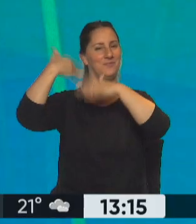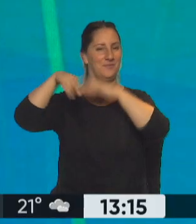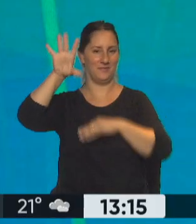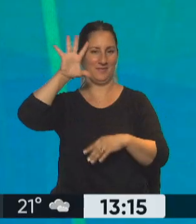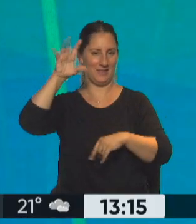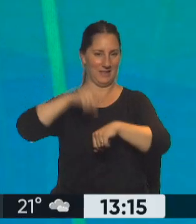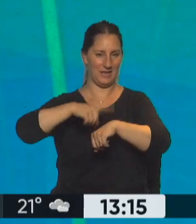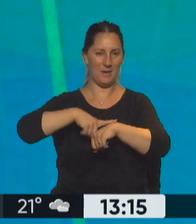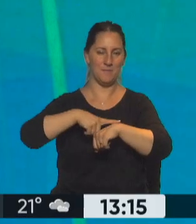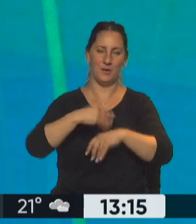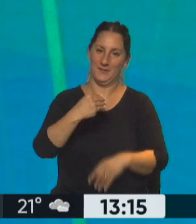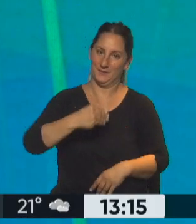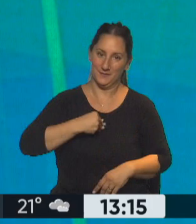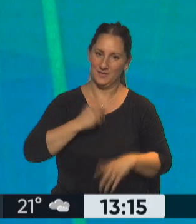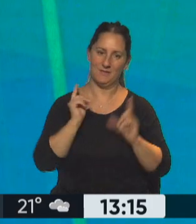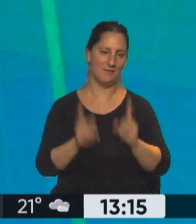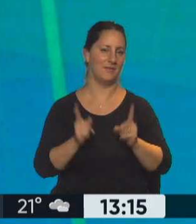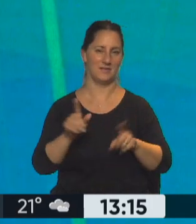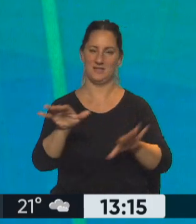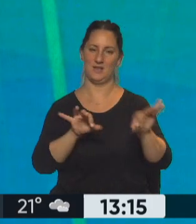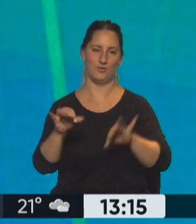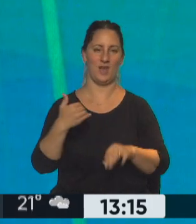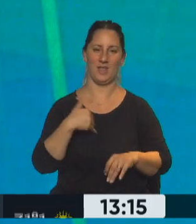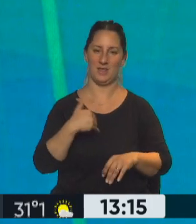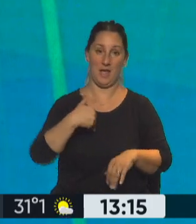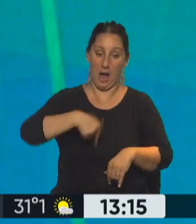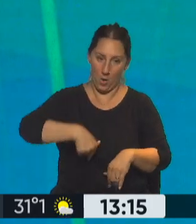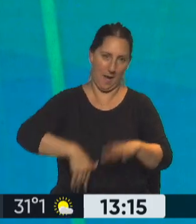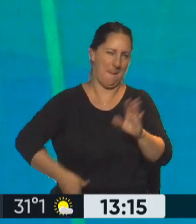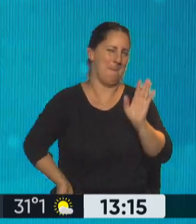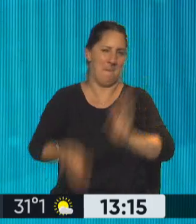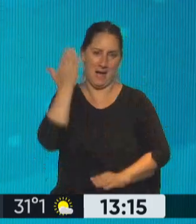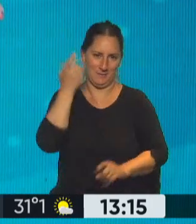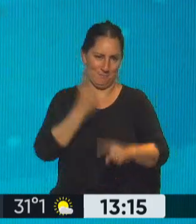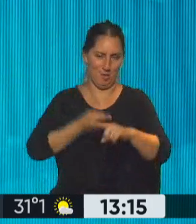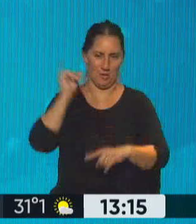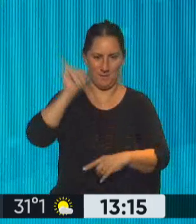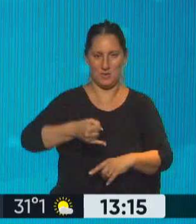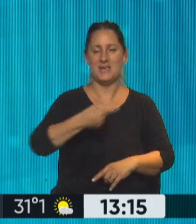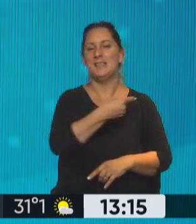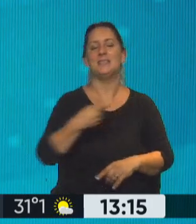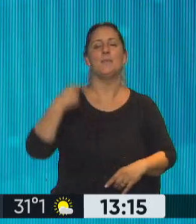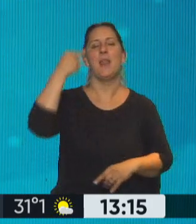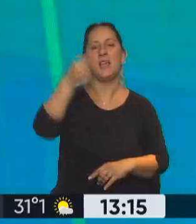de lo que ha sido este fervor que mantenemos con la selección y más mucho más ahora que somos campeones totalmente y la seguimos la semana que viene con más perlitas